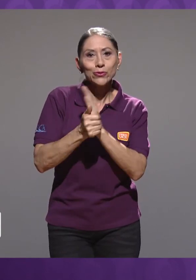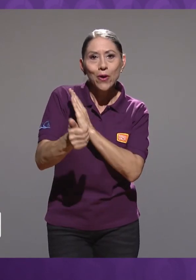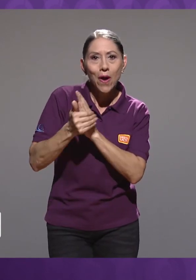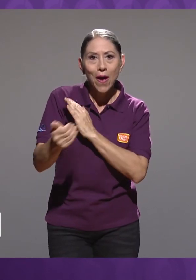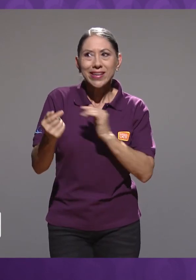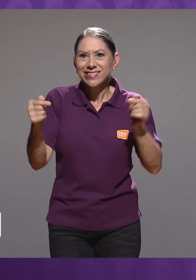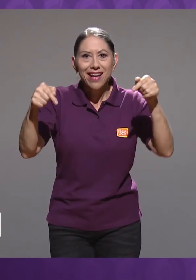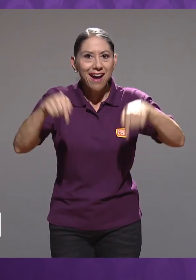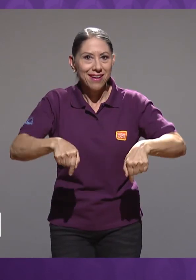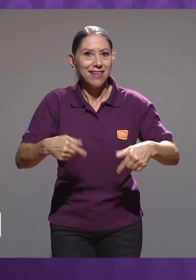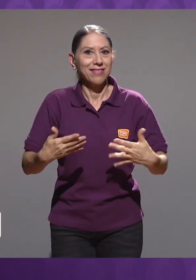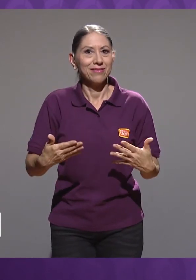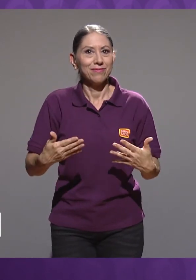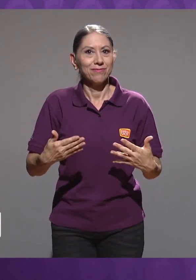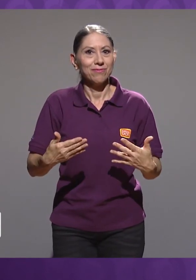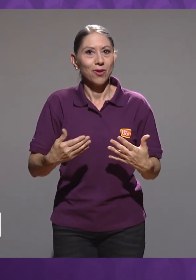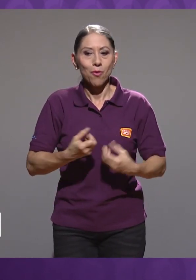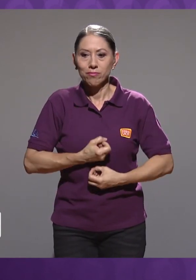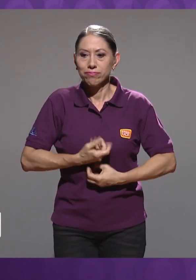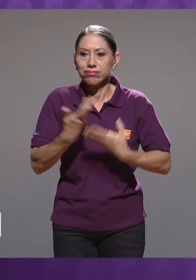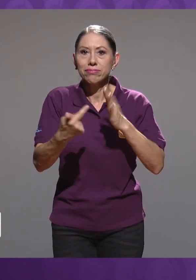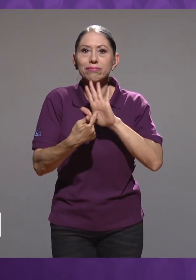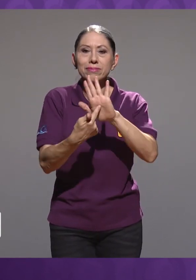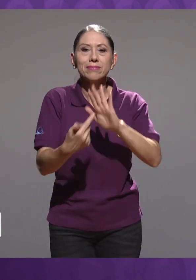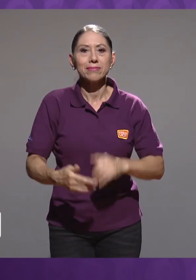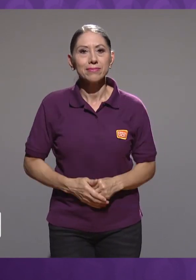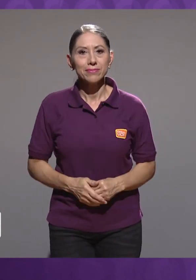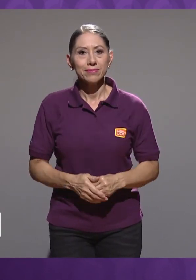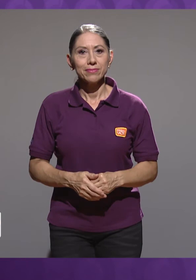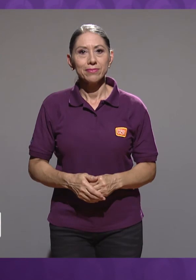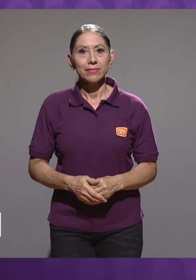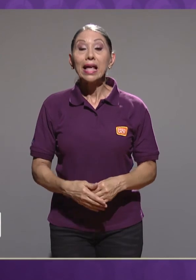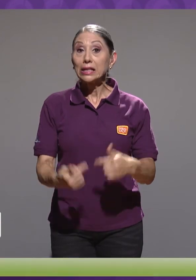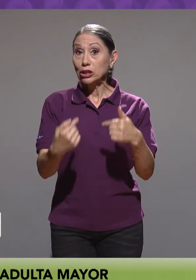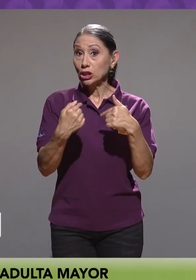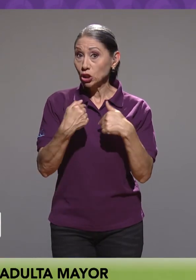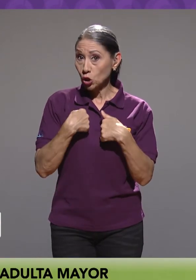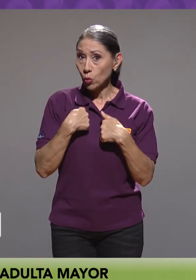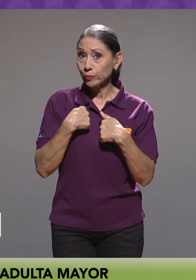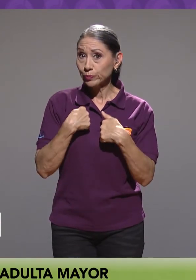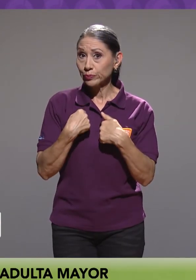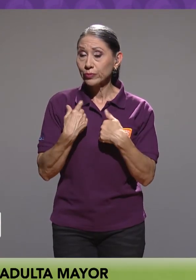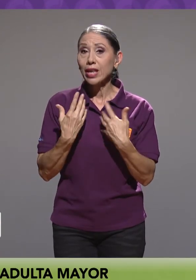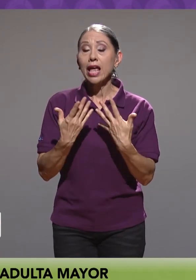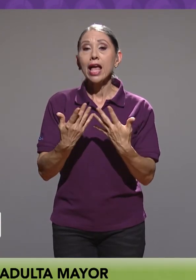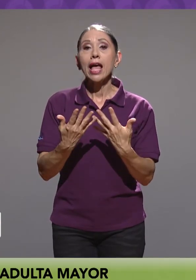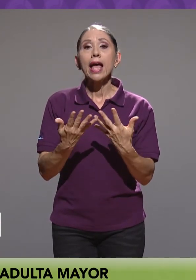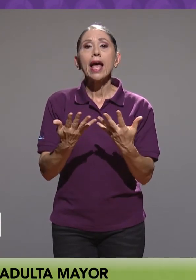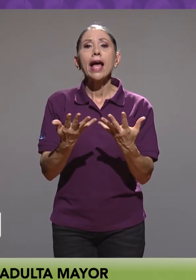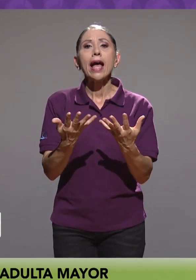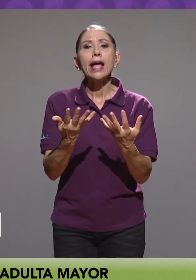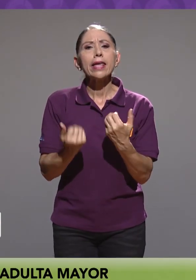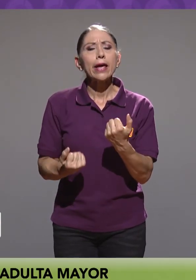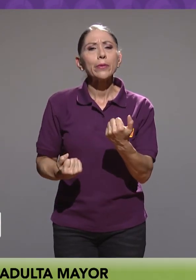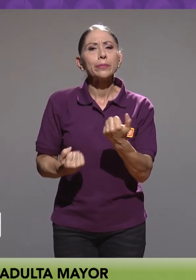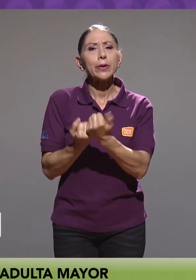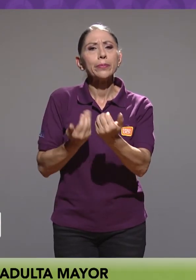talentos sean aquí vistos. Entonces, yo apuesto a una reforma